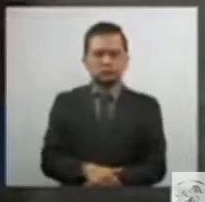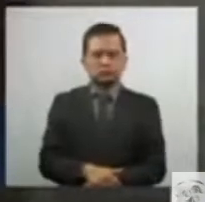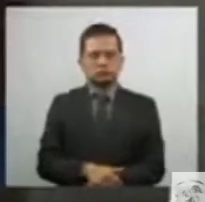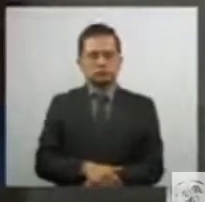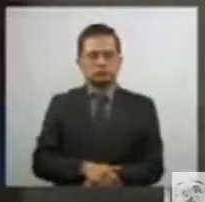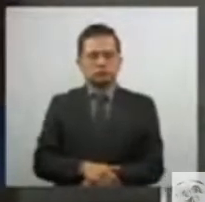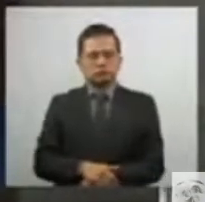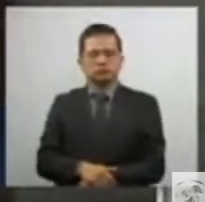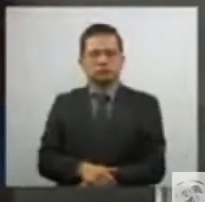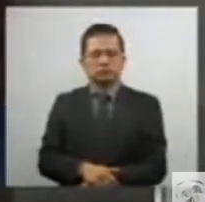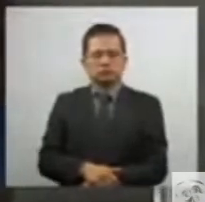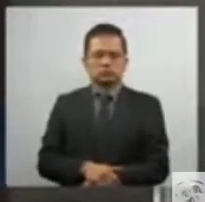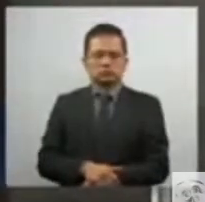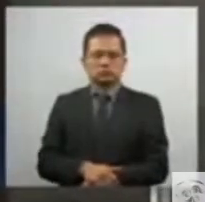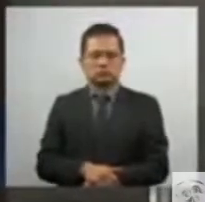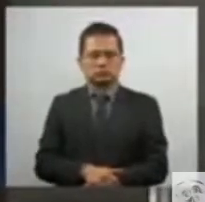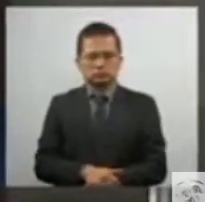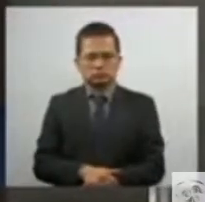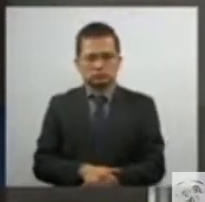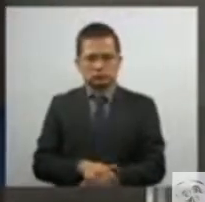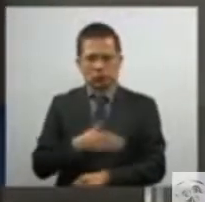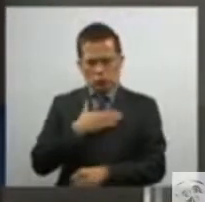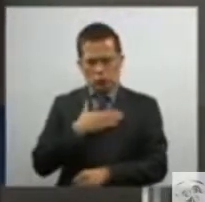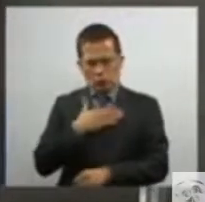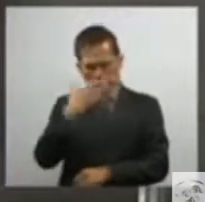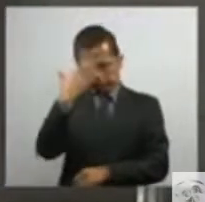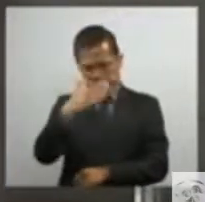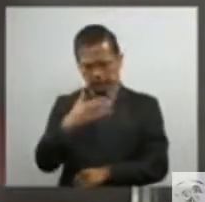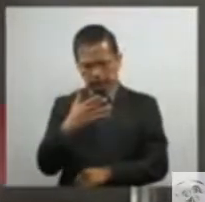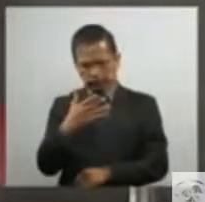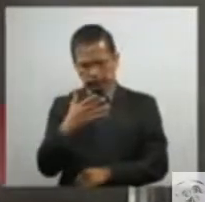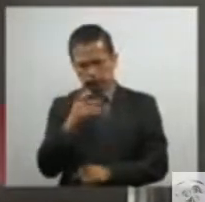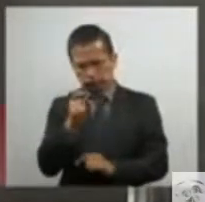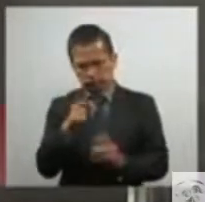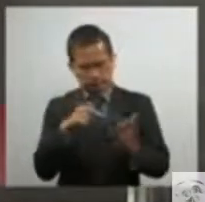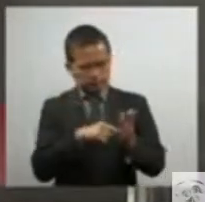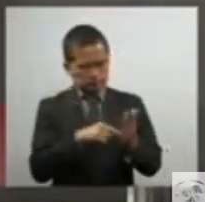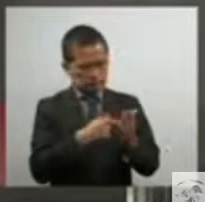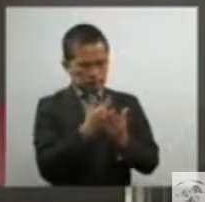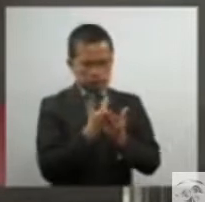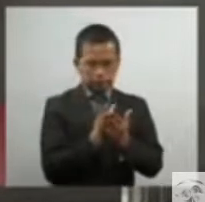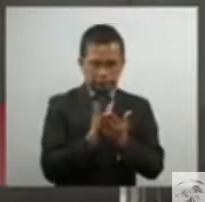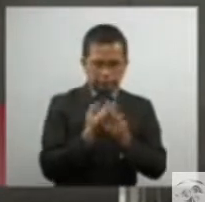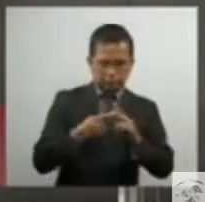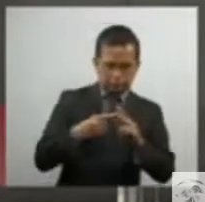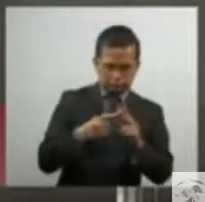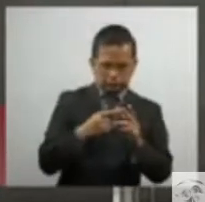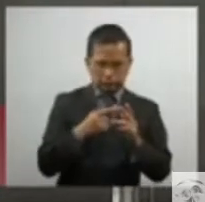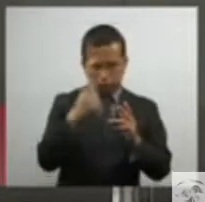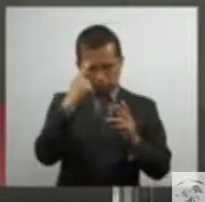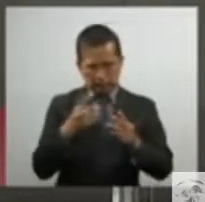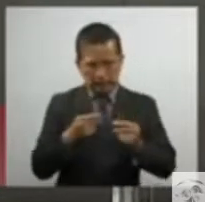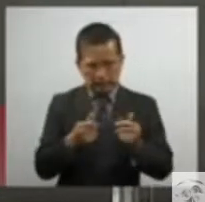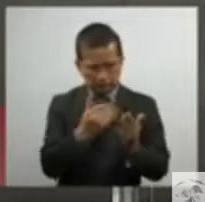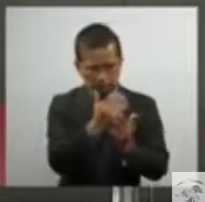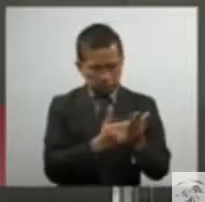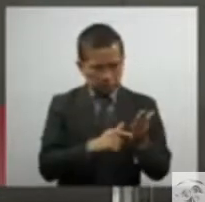Estoy consciente que este presupuesto debe atender una situación compleja como la